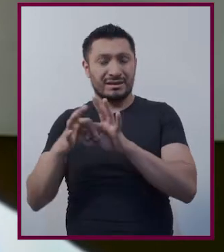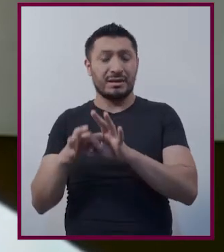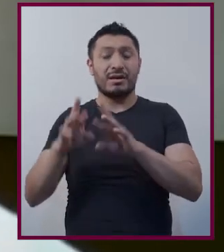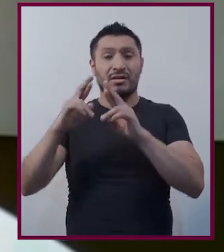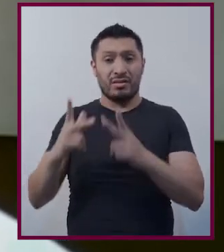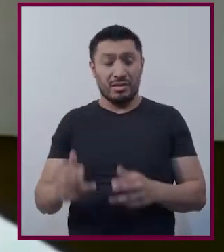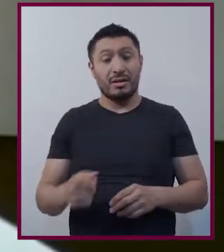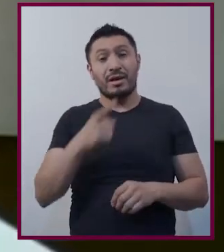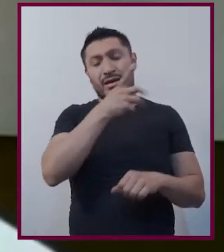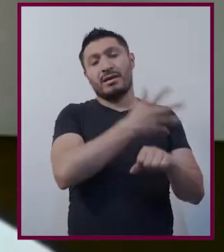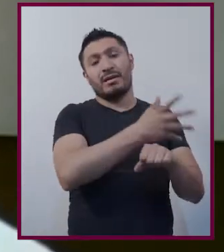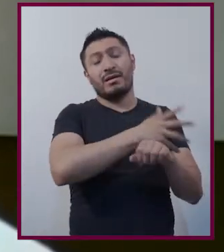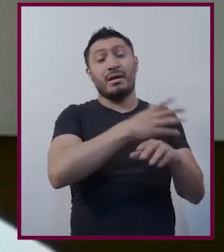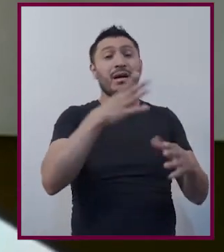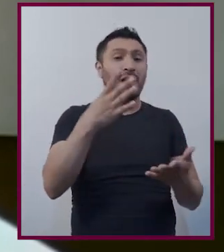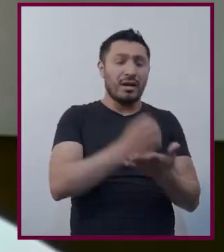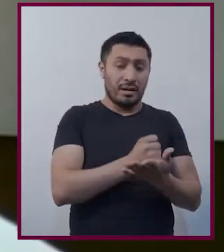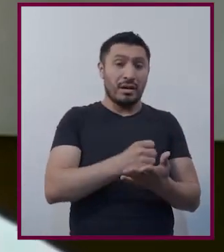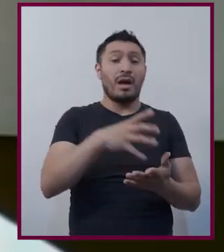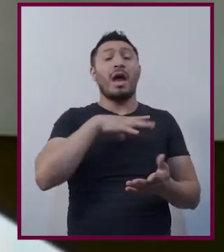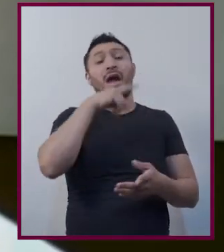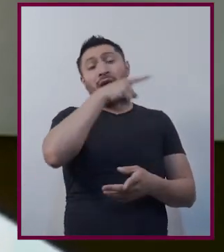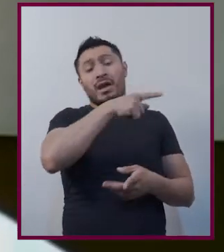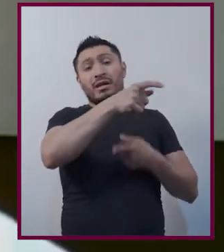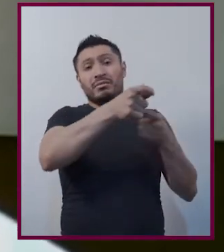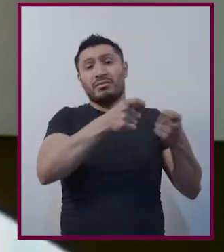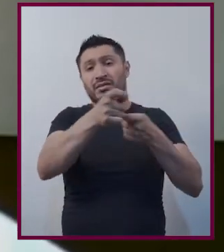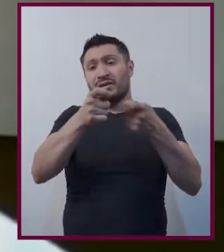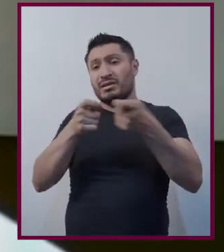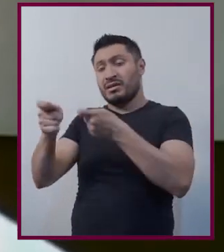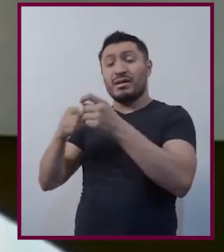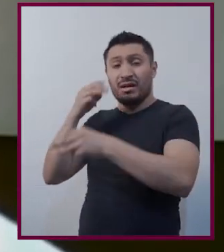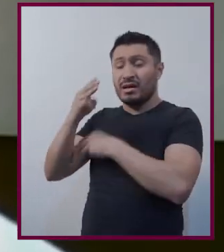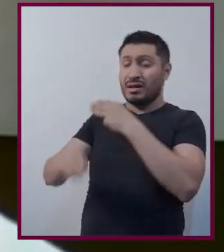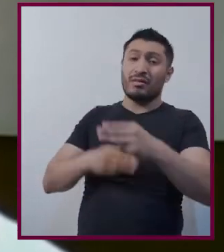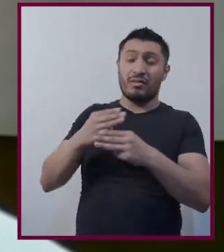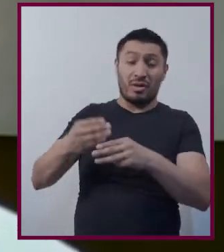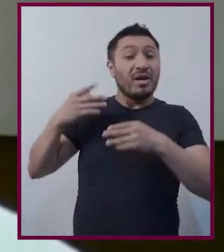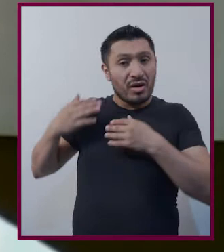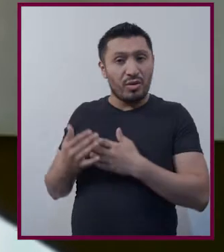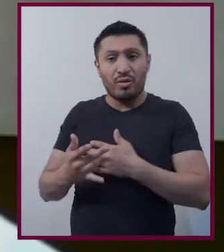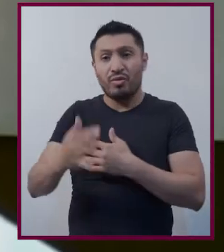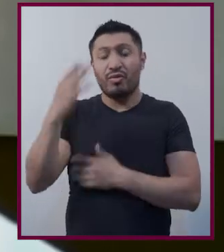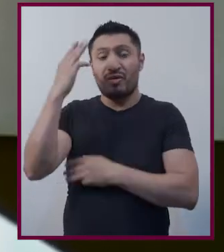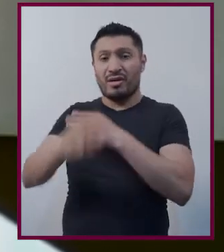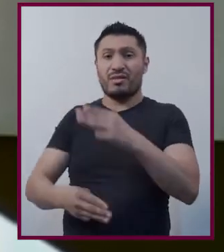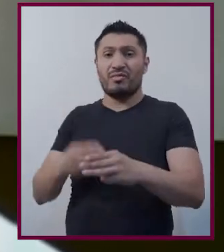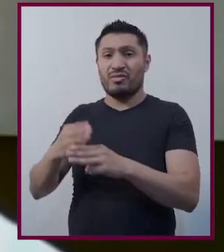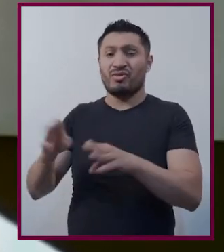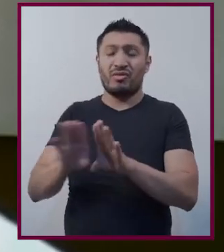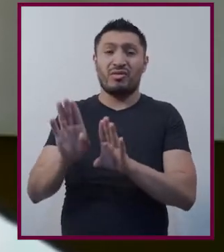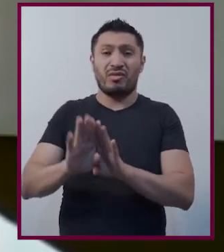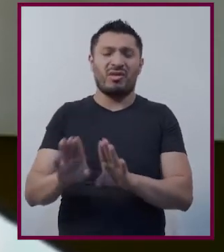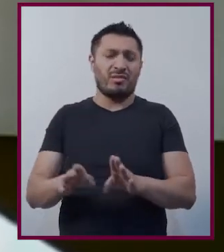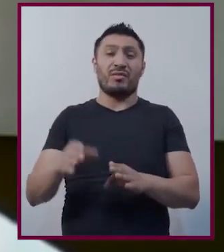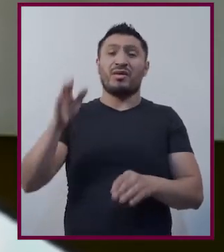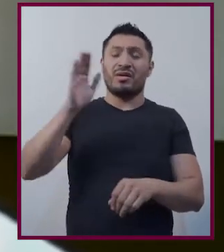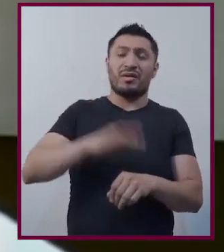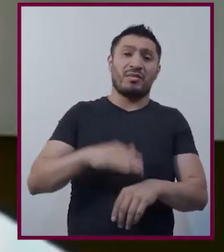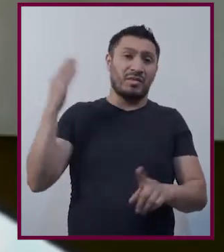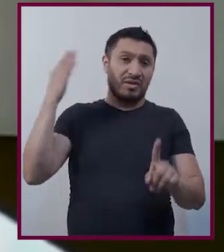Unidos, como vencedor, pues tendrá los hilos del mundo. Y en adelante el mundo pues no enfrentará mayores